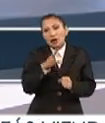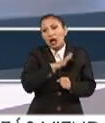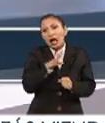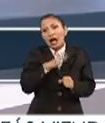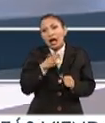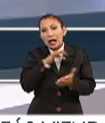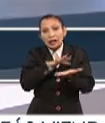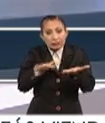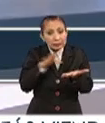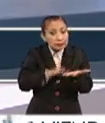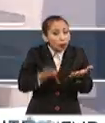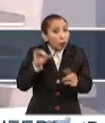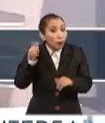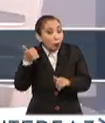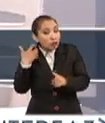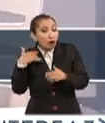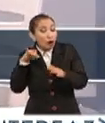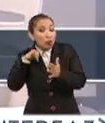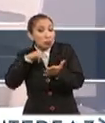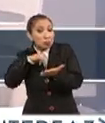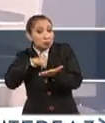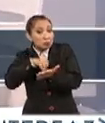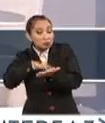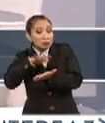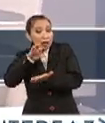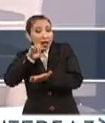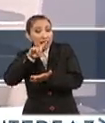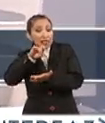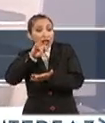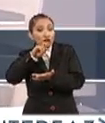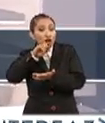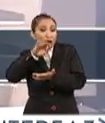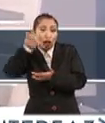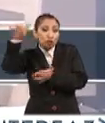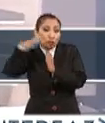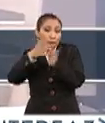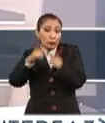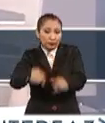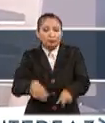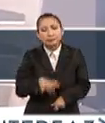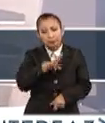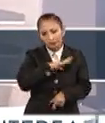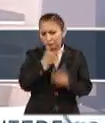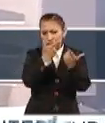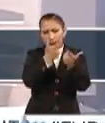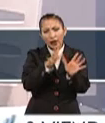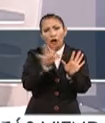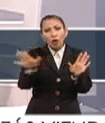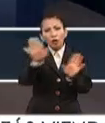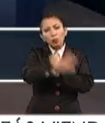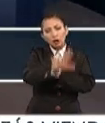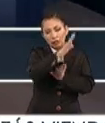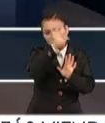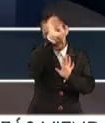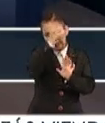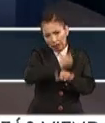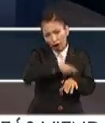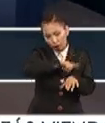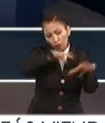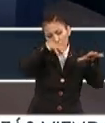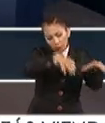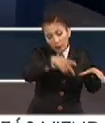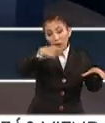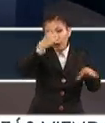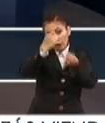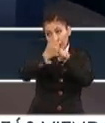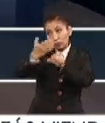hay literatura, algunas editoriales también que llevarán otro tipo de publicaciones. Sí, está orientado un poco a la parte de ciencias de la salud, pero por ejemplo